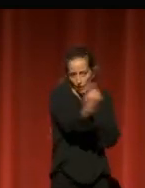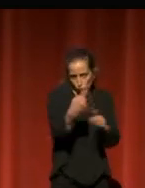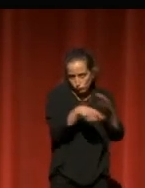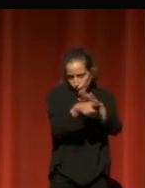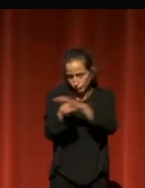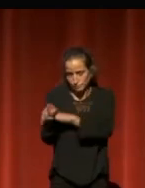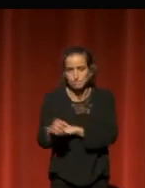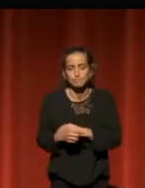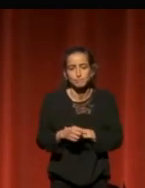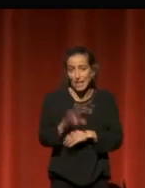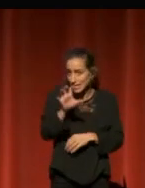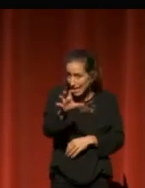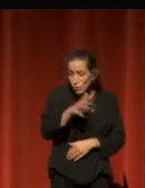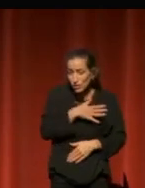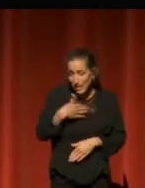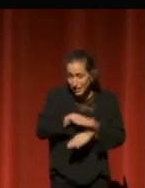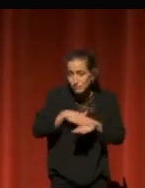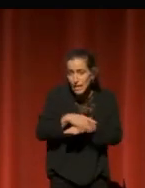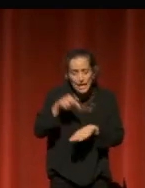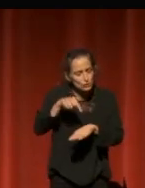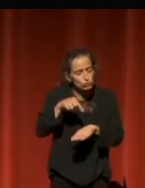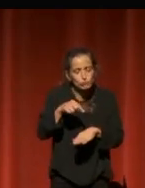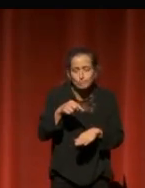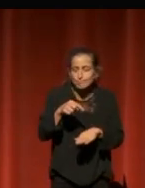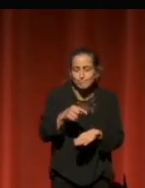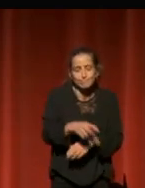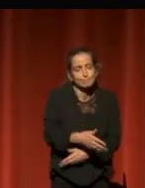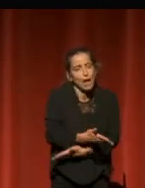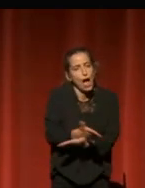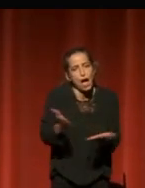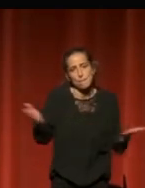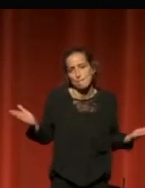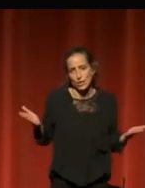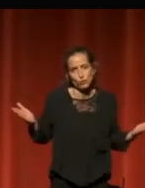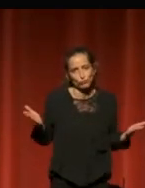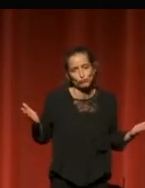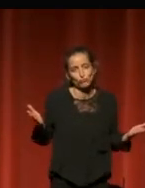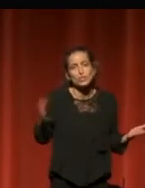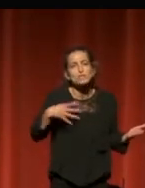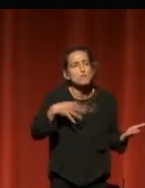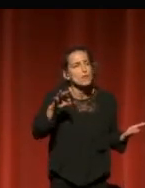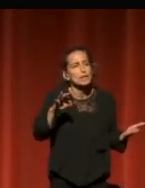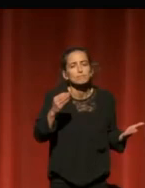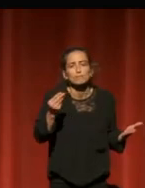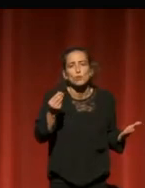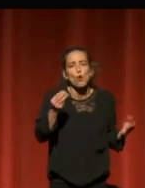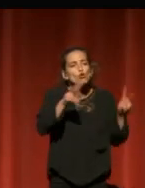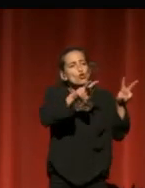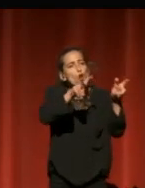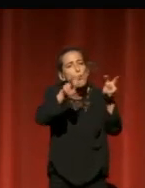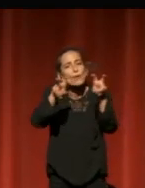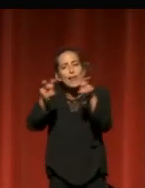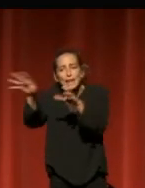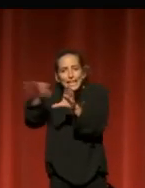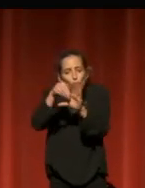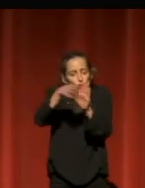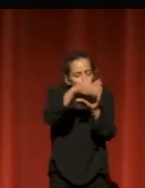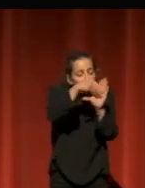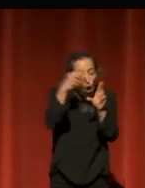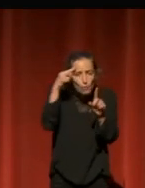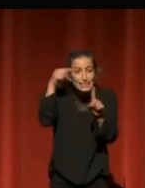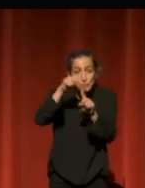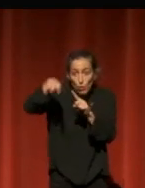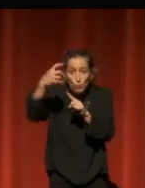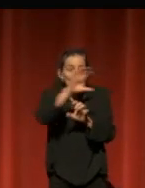el Estado es que este sea lo más amplio posible y que incluya todas las novedades posibles como para que el resto de las comunidades puedan ir a partir